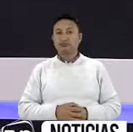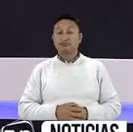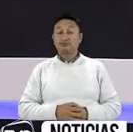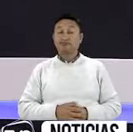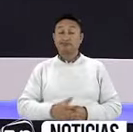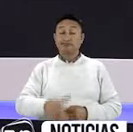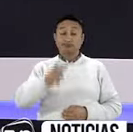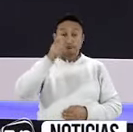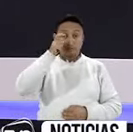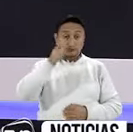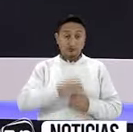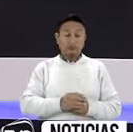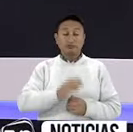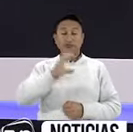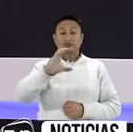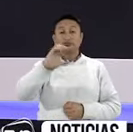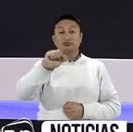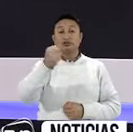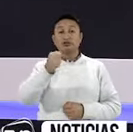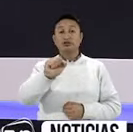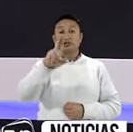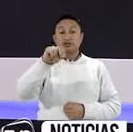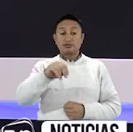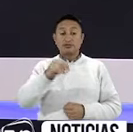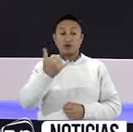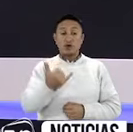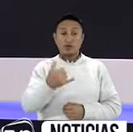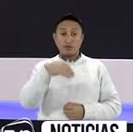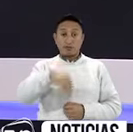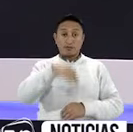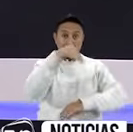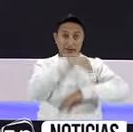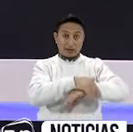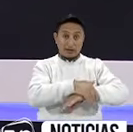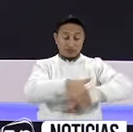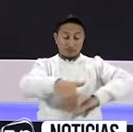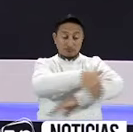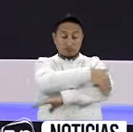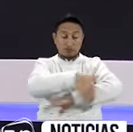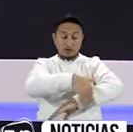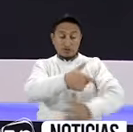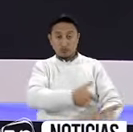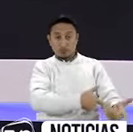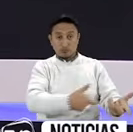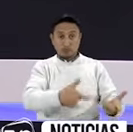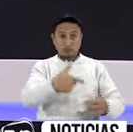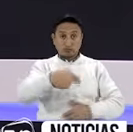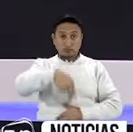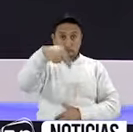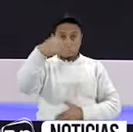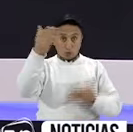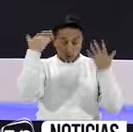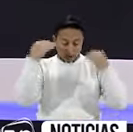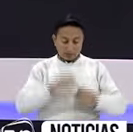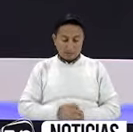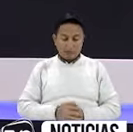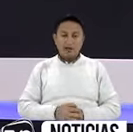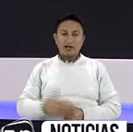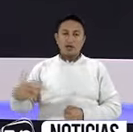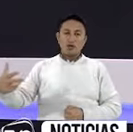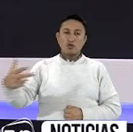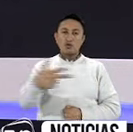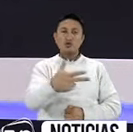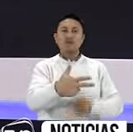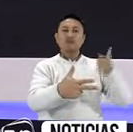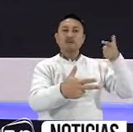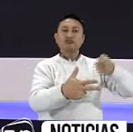El fiscal César Suárez fue asesinado la tarde de este miércoles en la avenida del Bombero Norte de Guayaquil. La autoridad investigaba casos